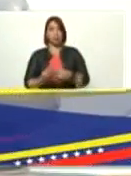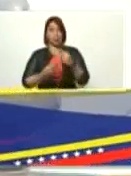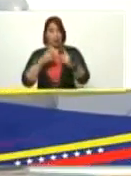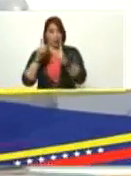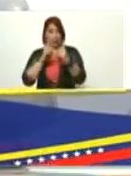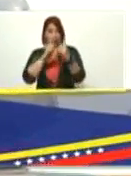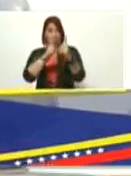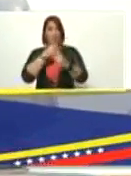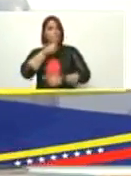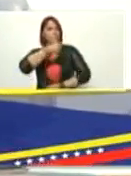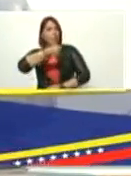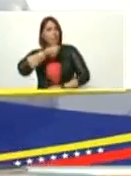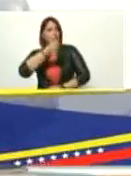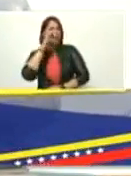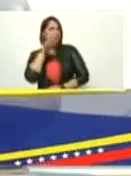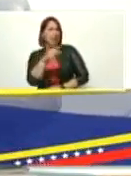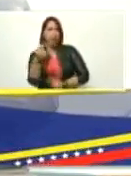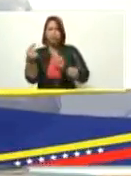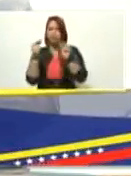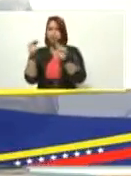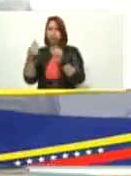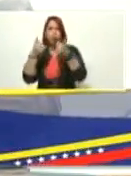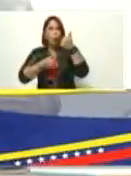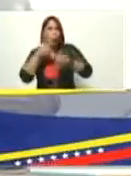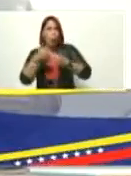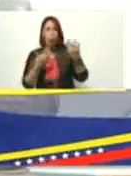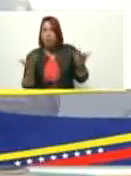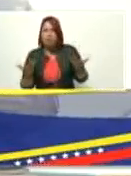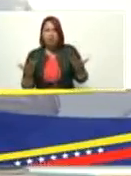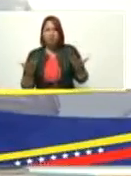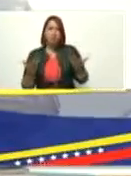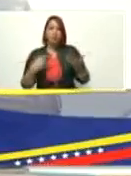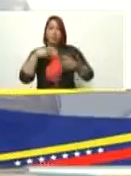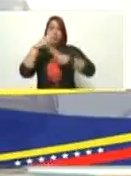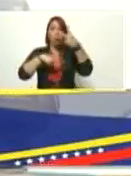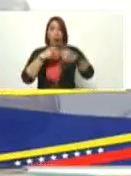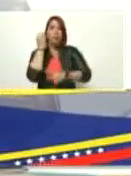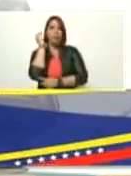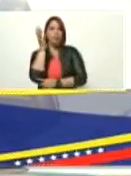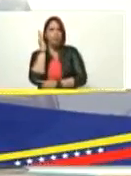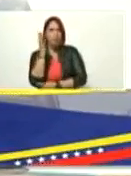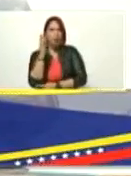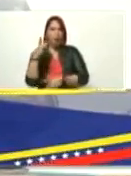a las entrevistas, a los debates, a los programas, a los foros, a los